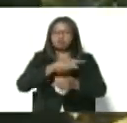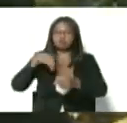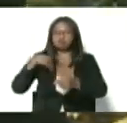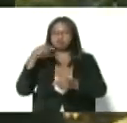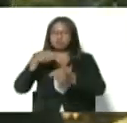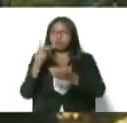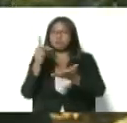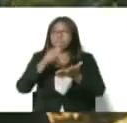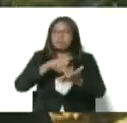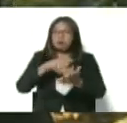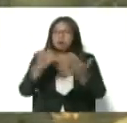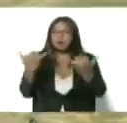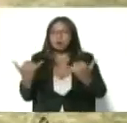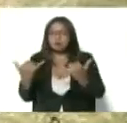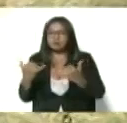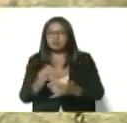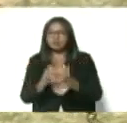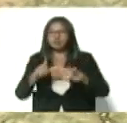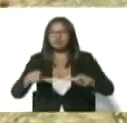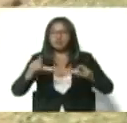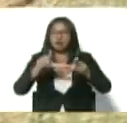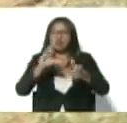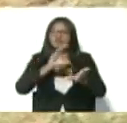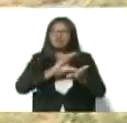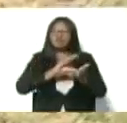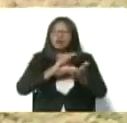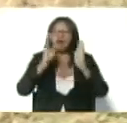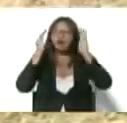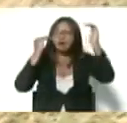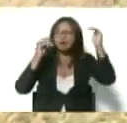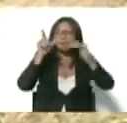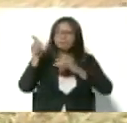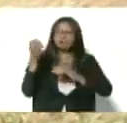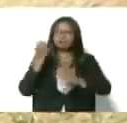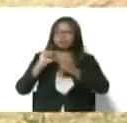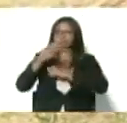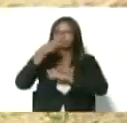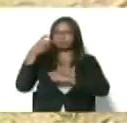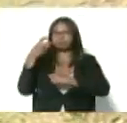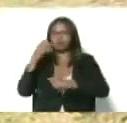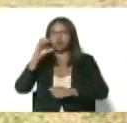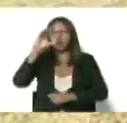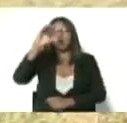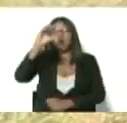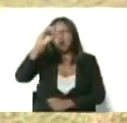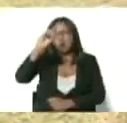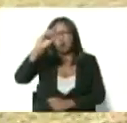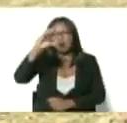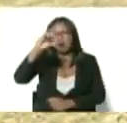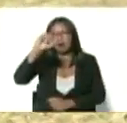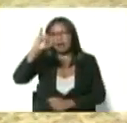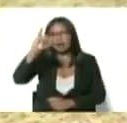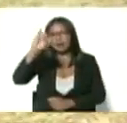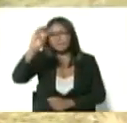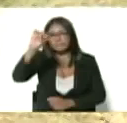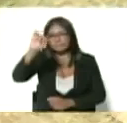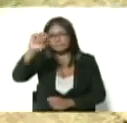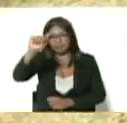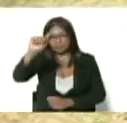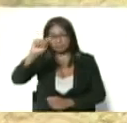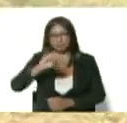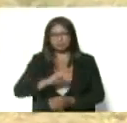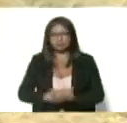específicamente en este centro de atención antidrogas o came a una comunidad hermosa que se ha unido